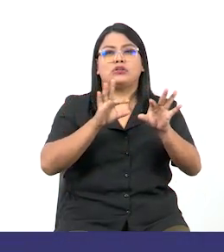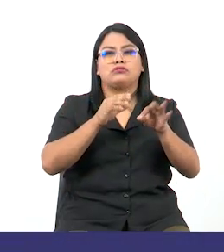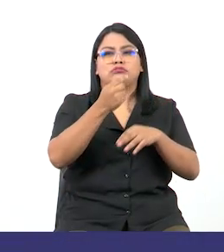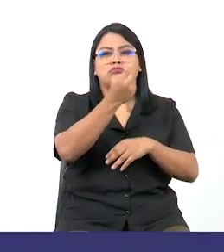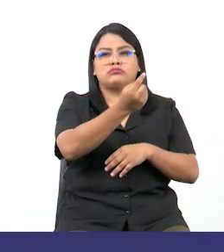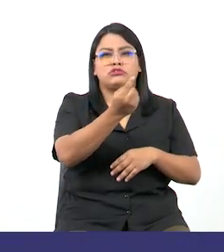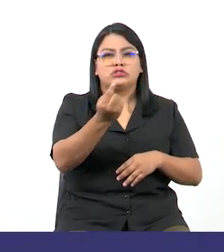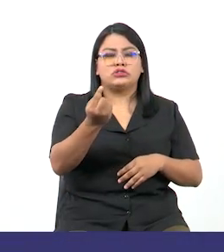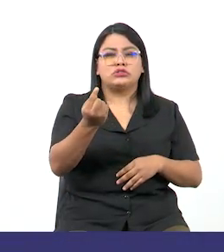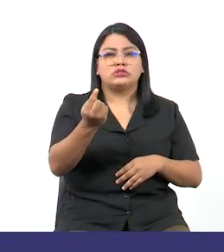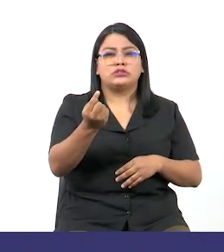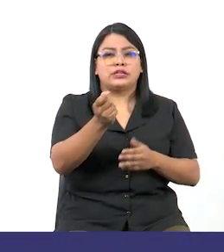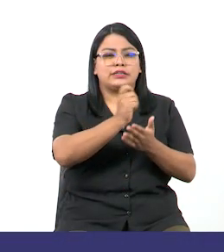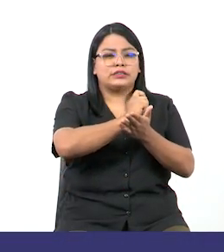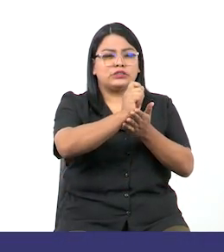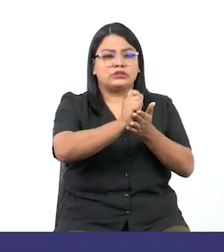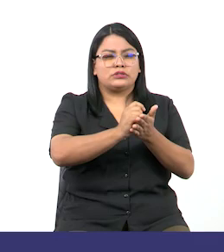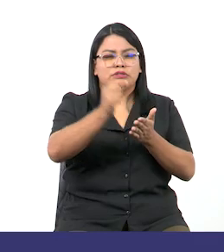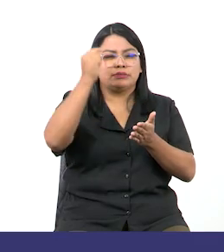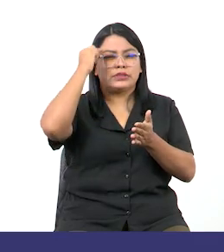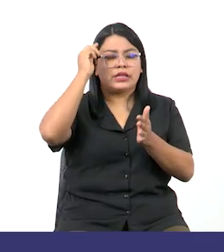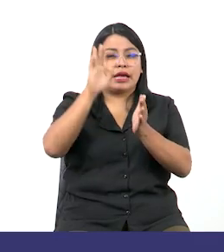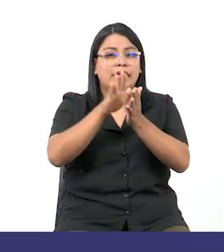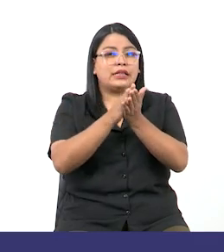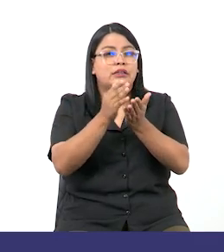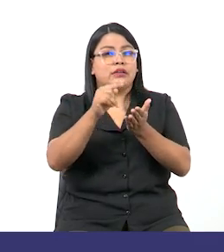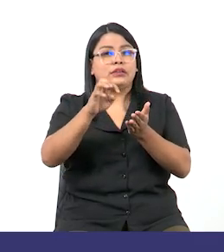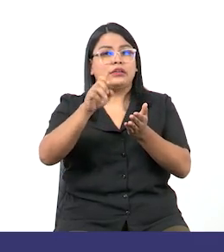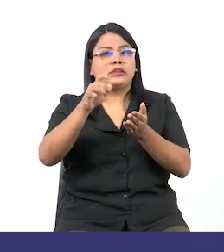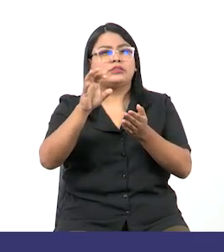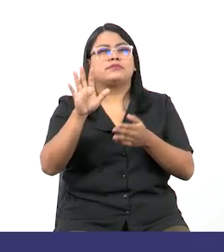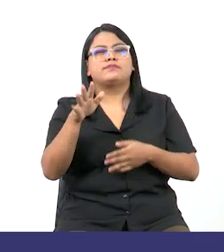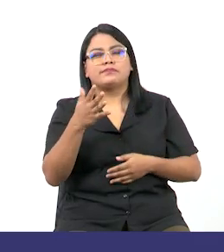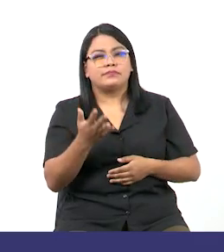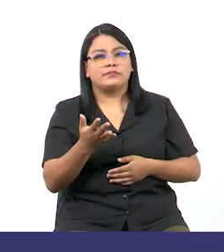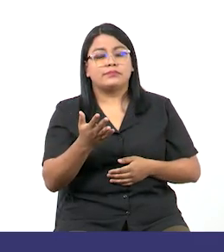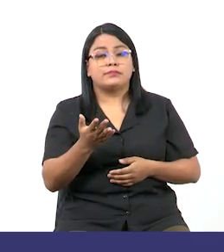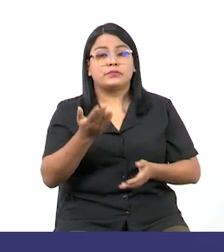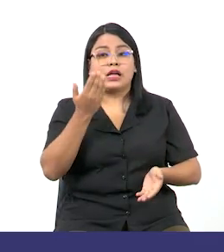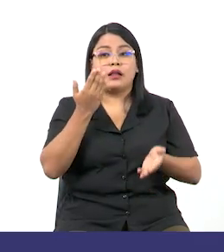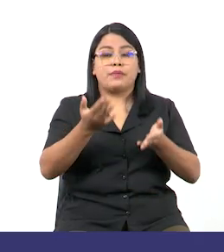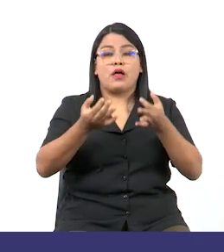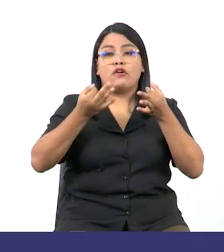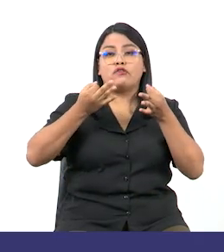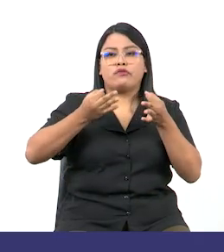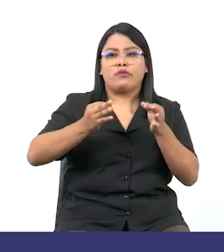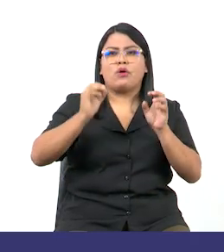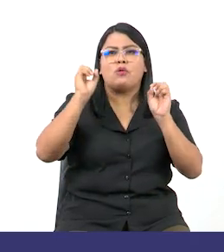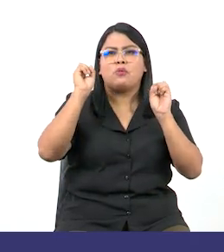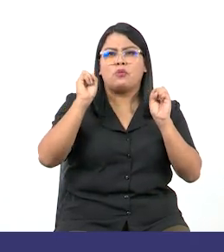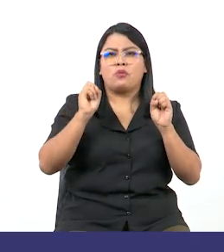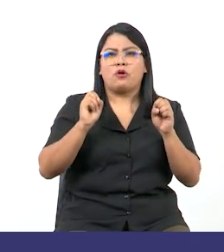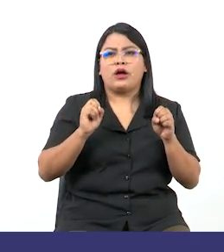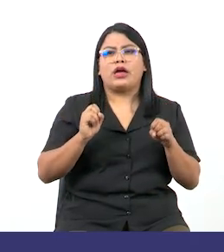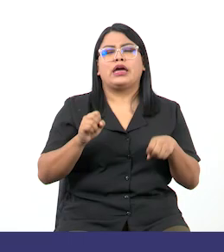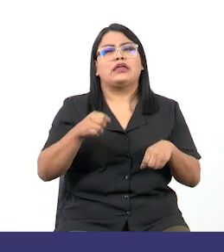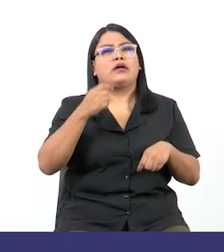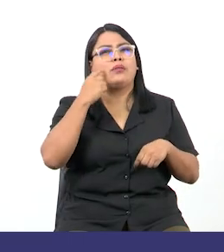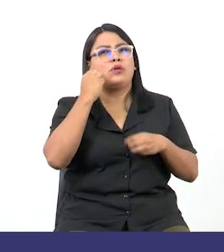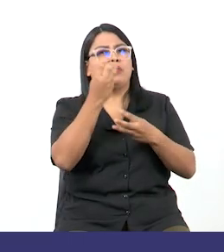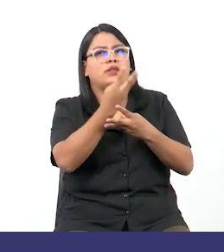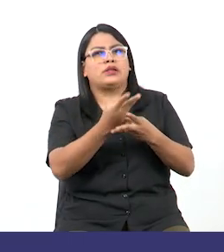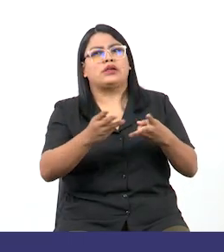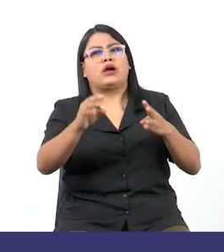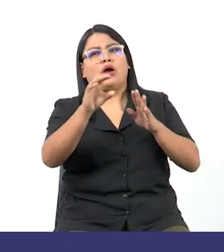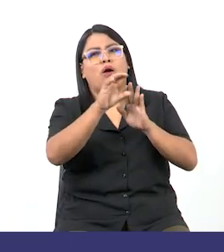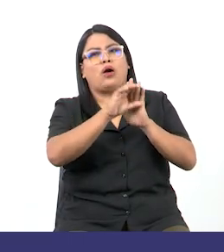Algunos autores definen al libro de texto de la siguiente forma. Es una de las posibles formas que pueden adoptar los